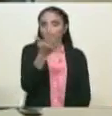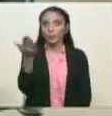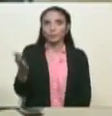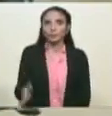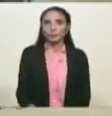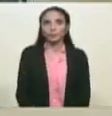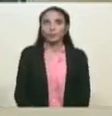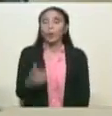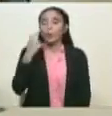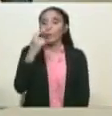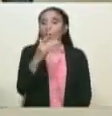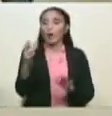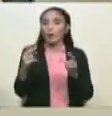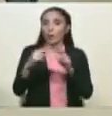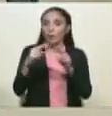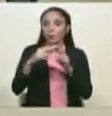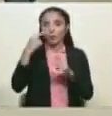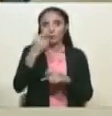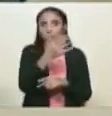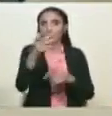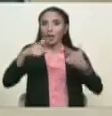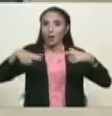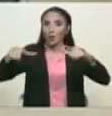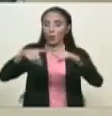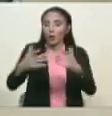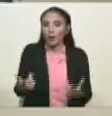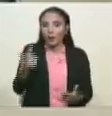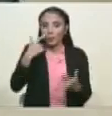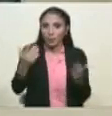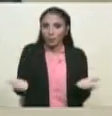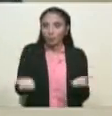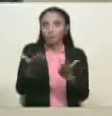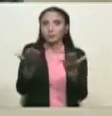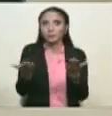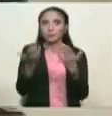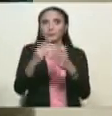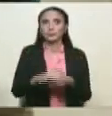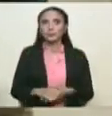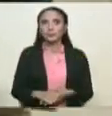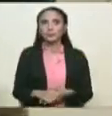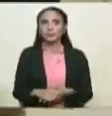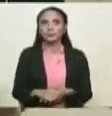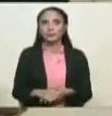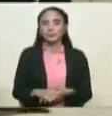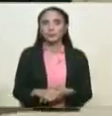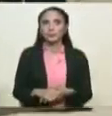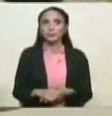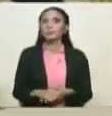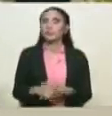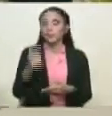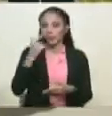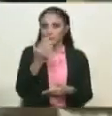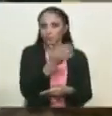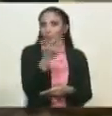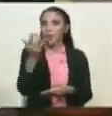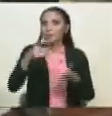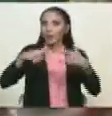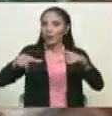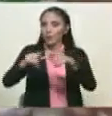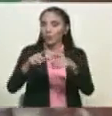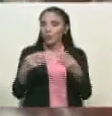a que podamos conocer esta experiencia que estamos impulsando aquí en Guarenas, la gloriosa Guarena.